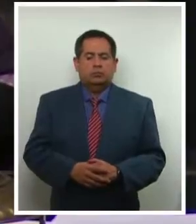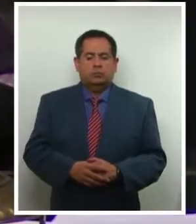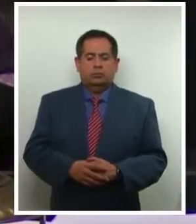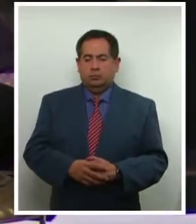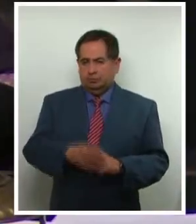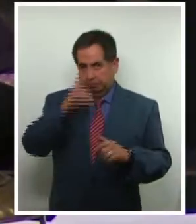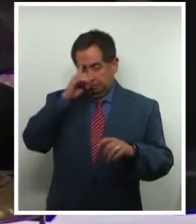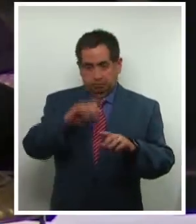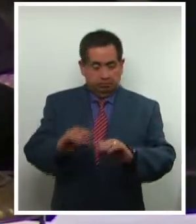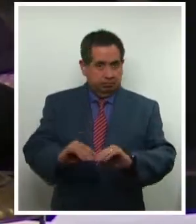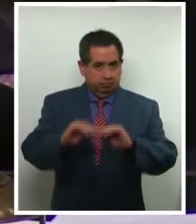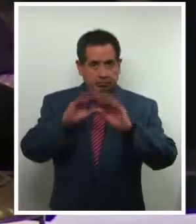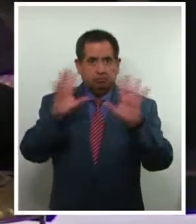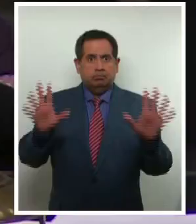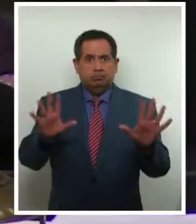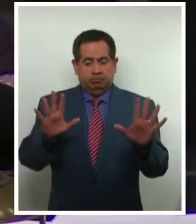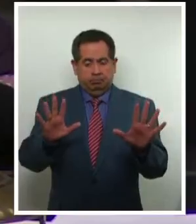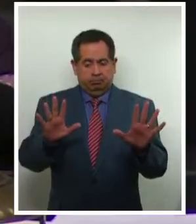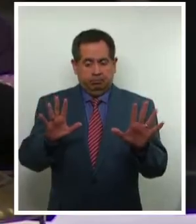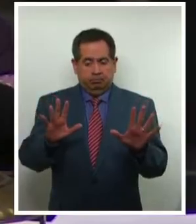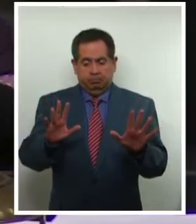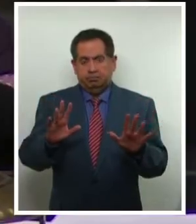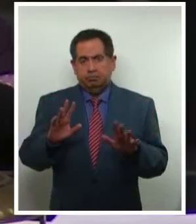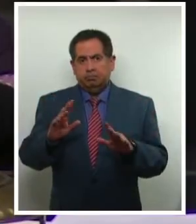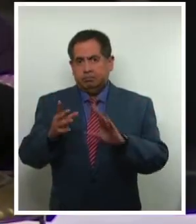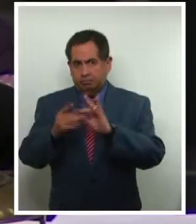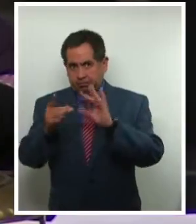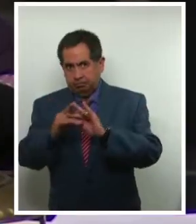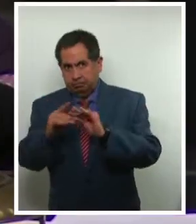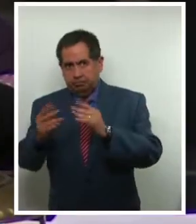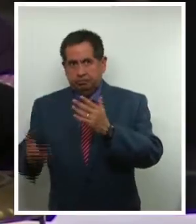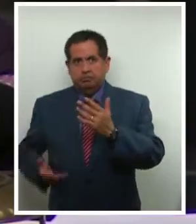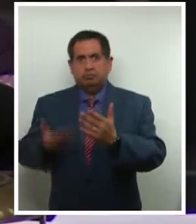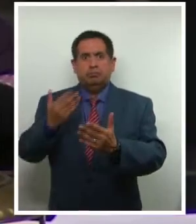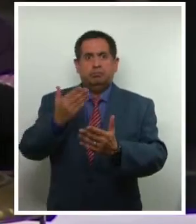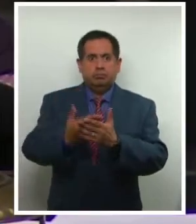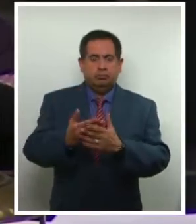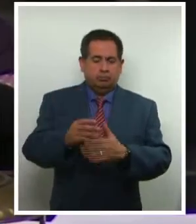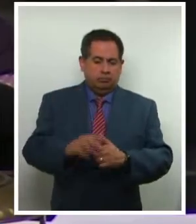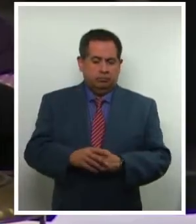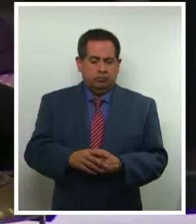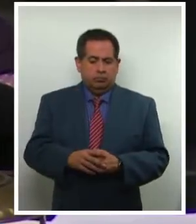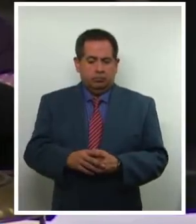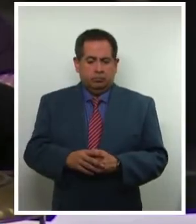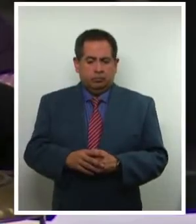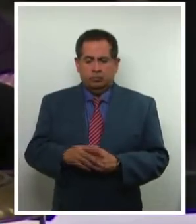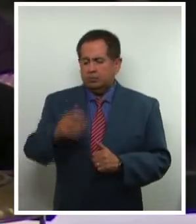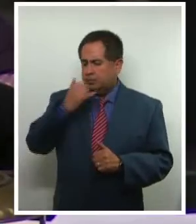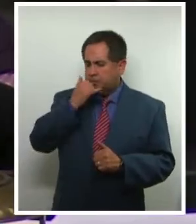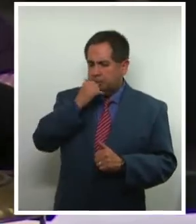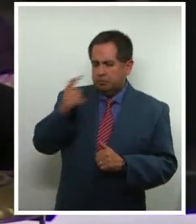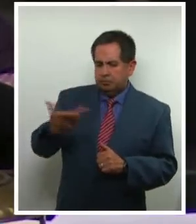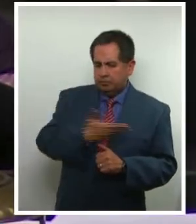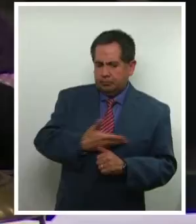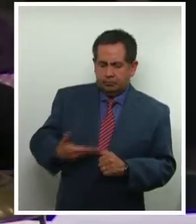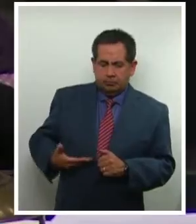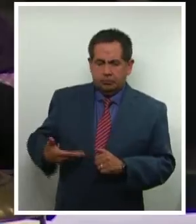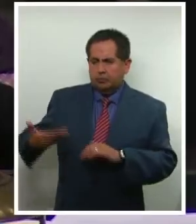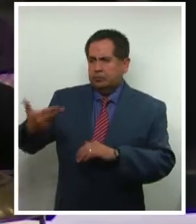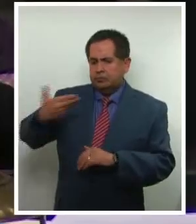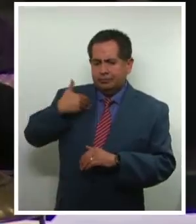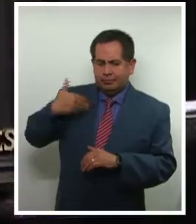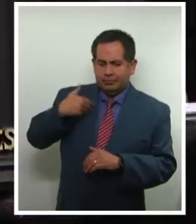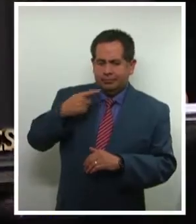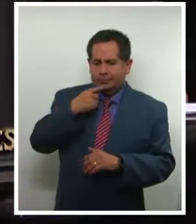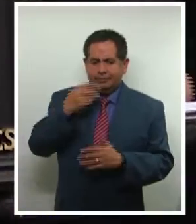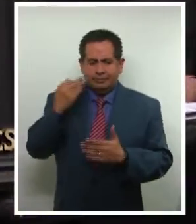Quedando clara la reserva y la propuesta del artículo... Perdón, Presidenta. Me están diciendo